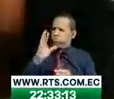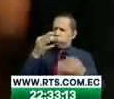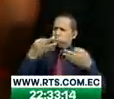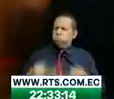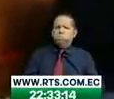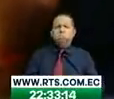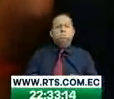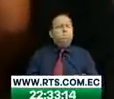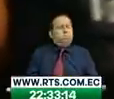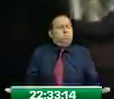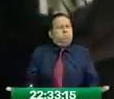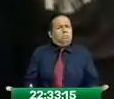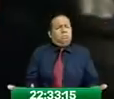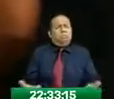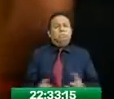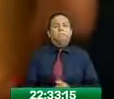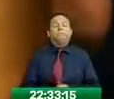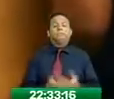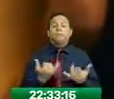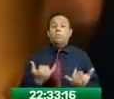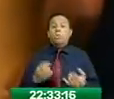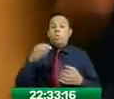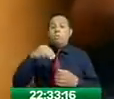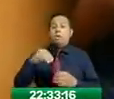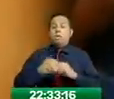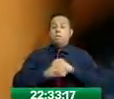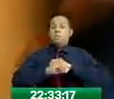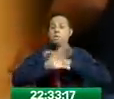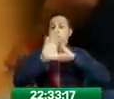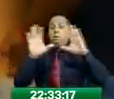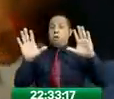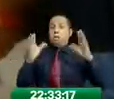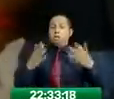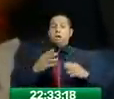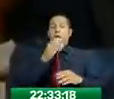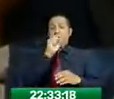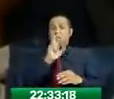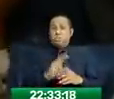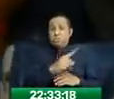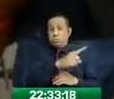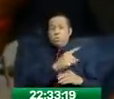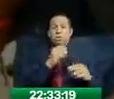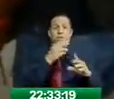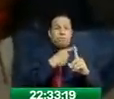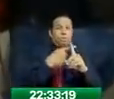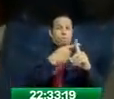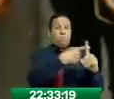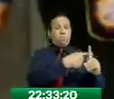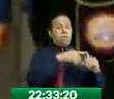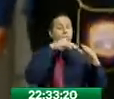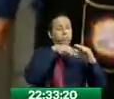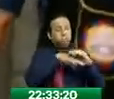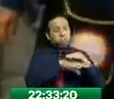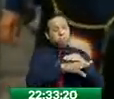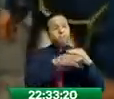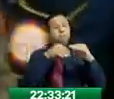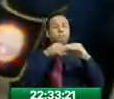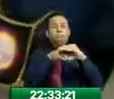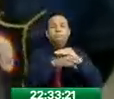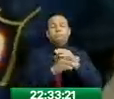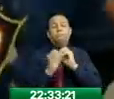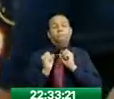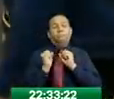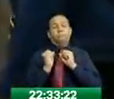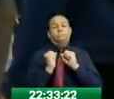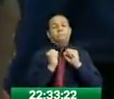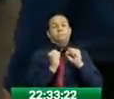El sepelio se realizó la mañana de este martes en el cementerio del suburbio Padre Ángel María Canals. El traslado de padre